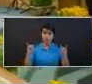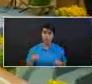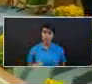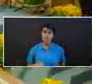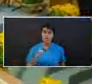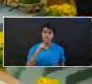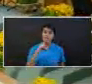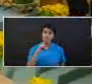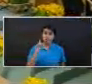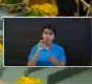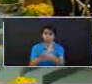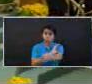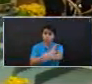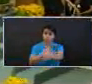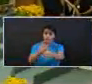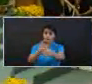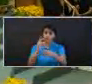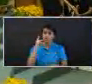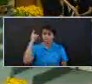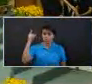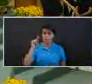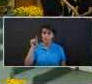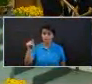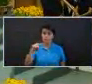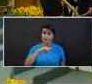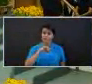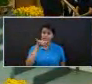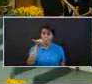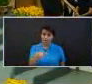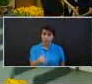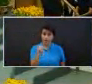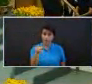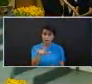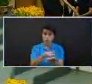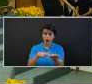siguieron sirviendo al Señor, pero ellos se quedaron en África.